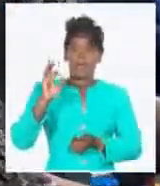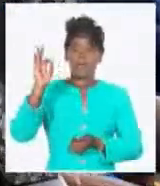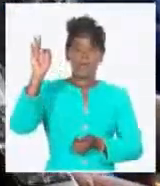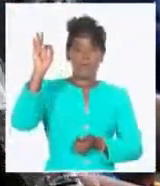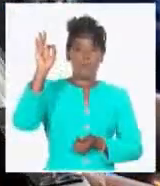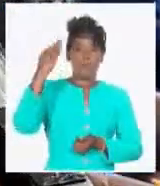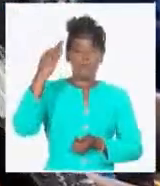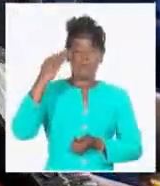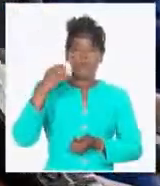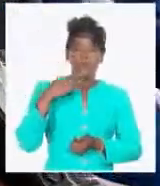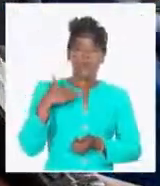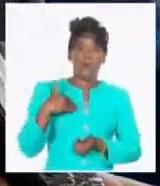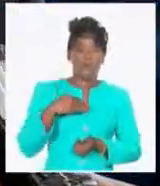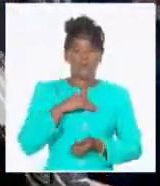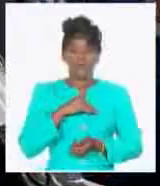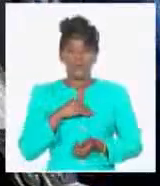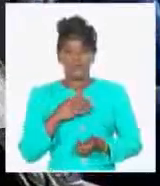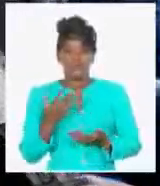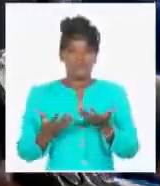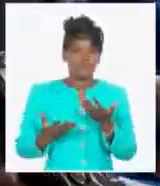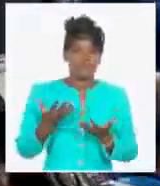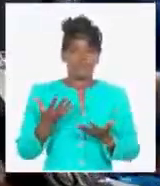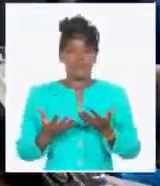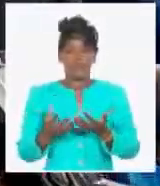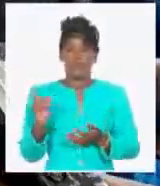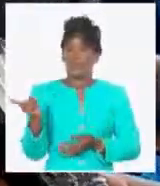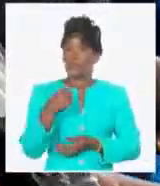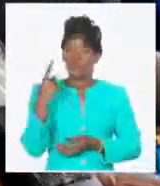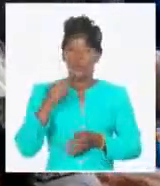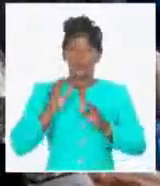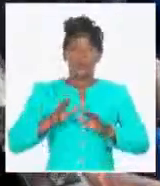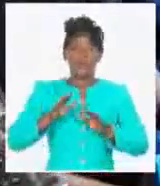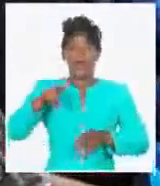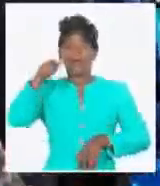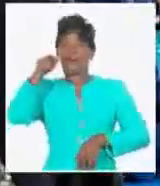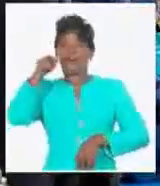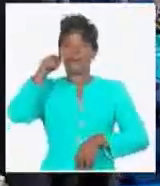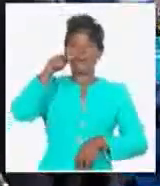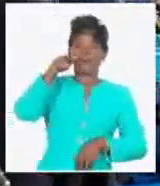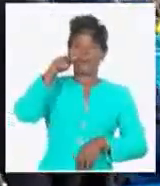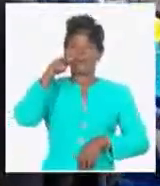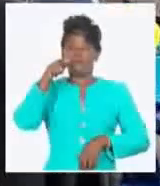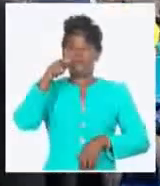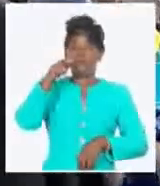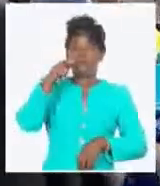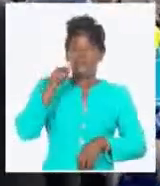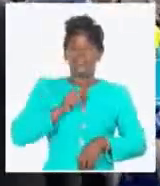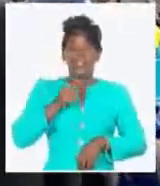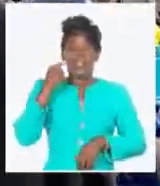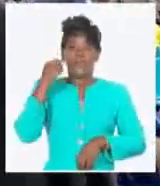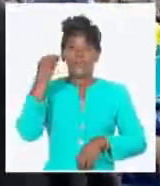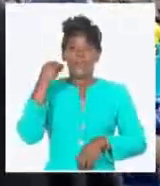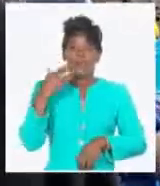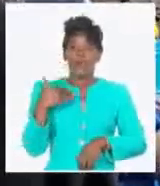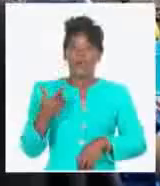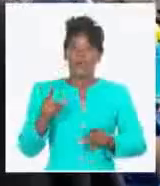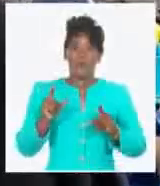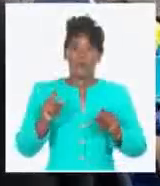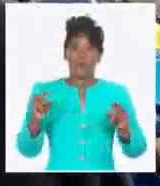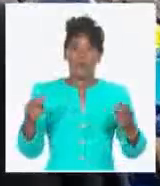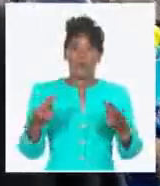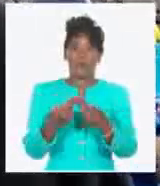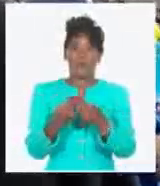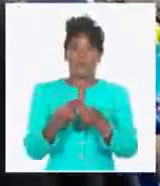mundo espera a los Juegos Olímpicos de París porque estará la